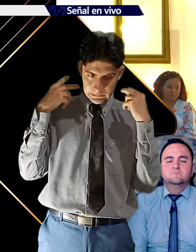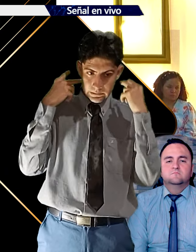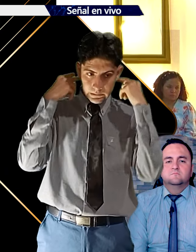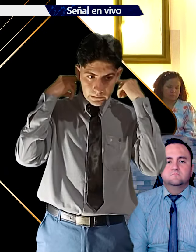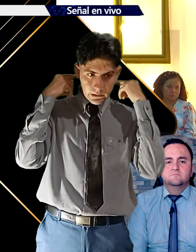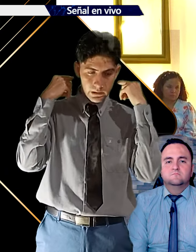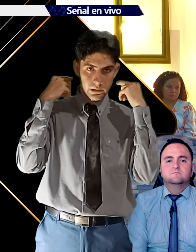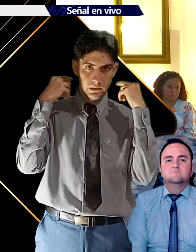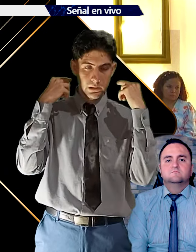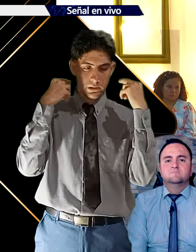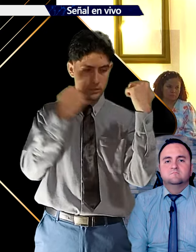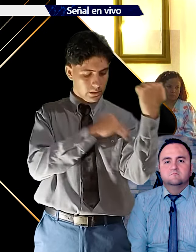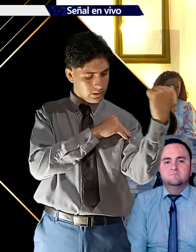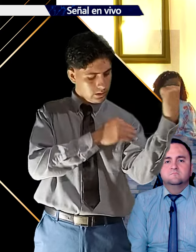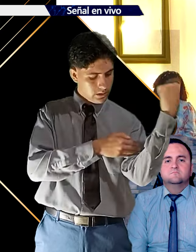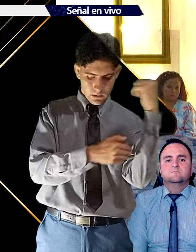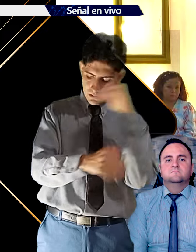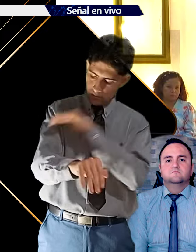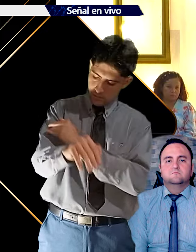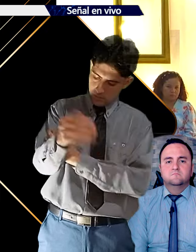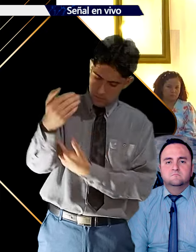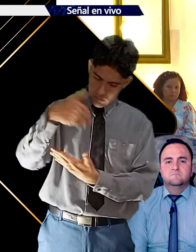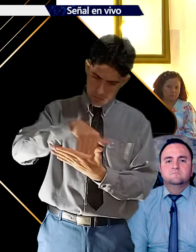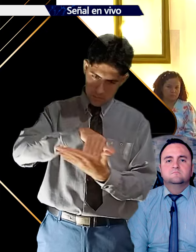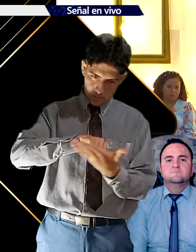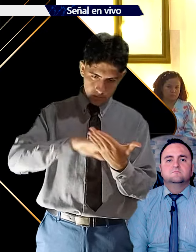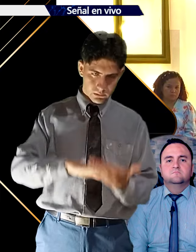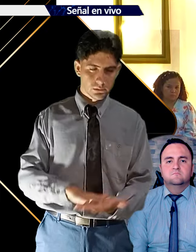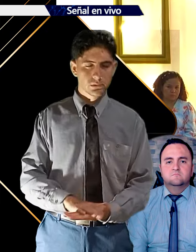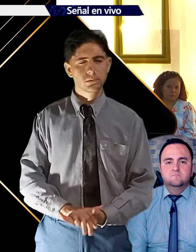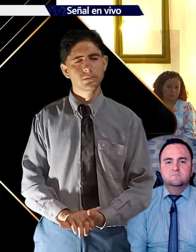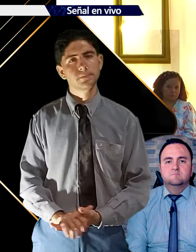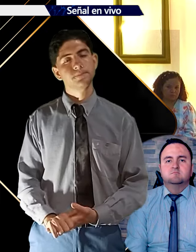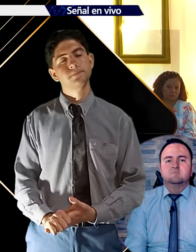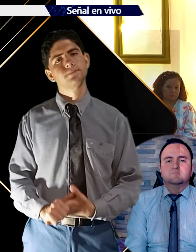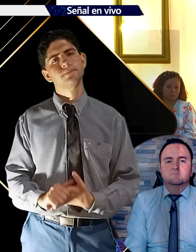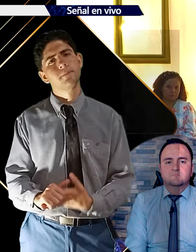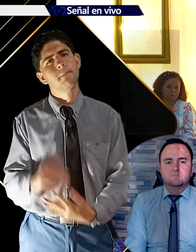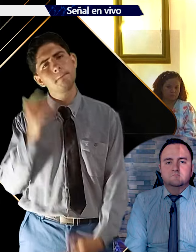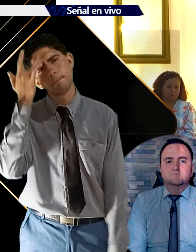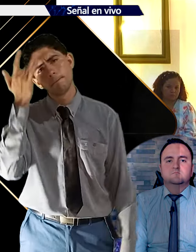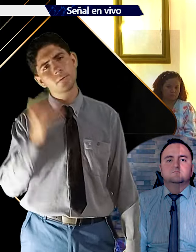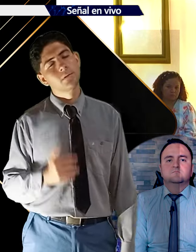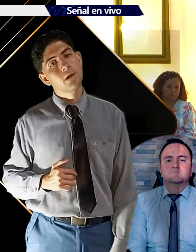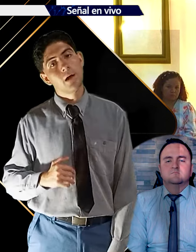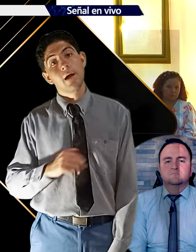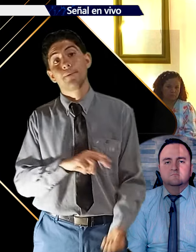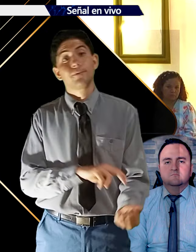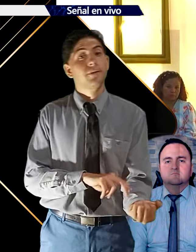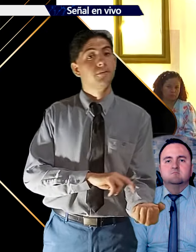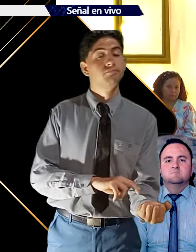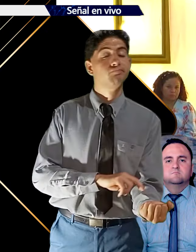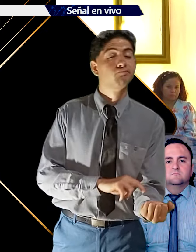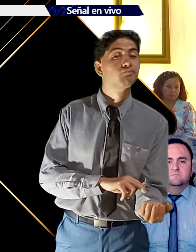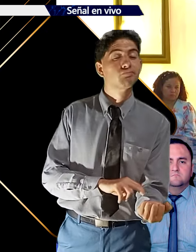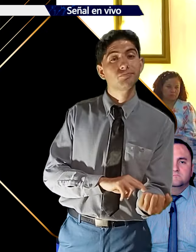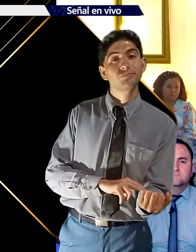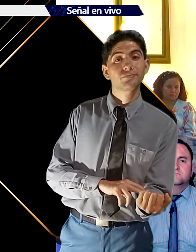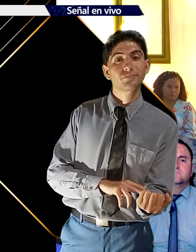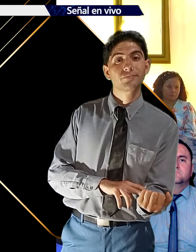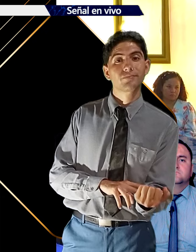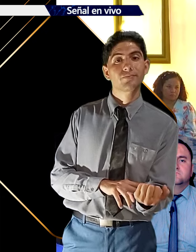bajo? ¿Por qué perdió su melena? ¿Por qué perdió su altura? ¿Por qué llegó tan bajo como llegó? ¿Y